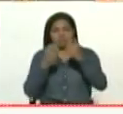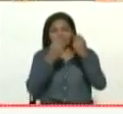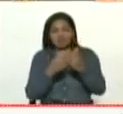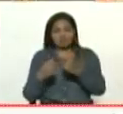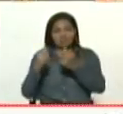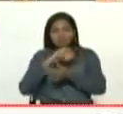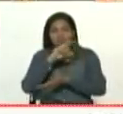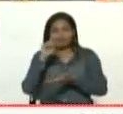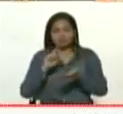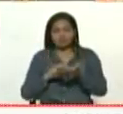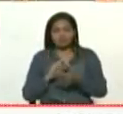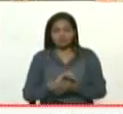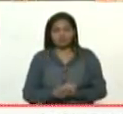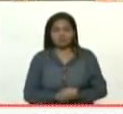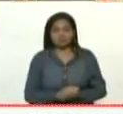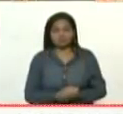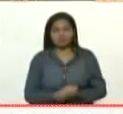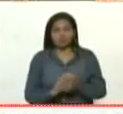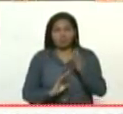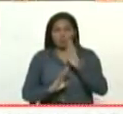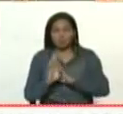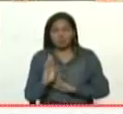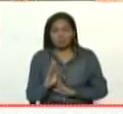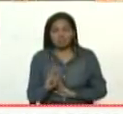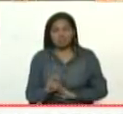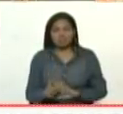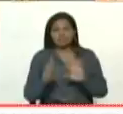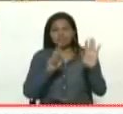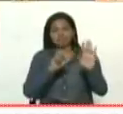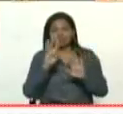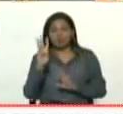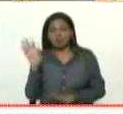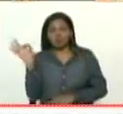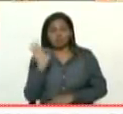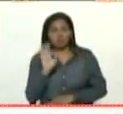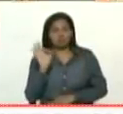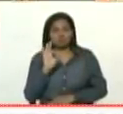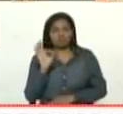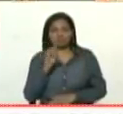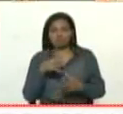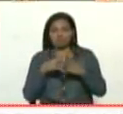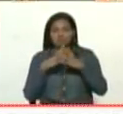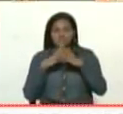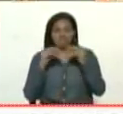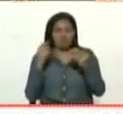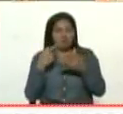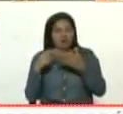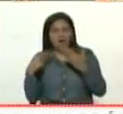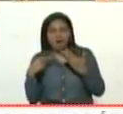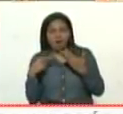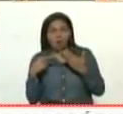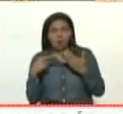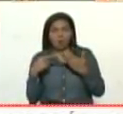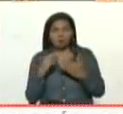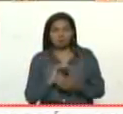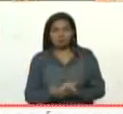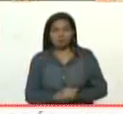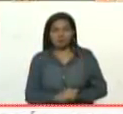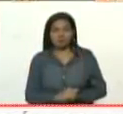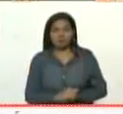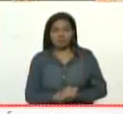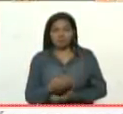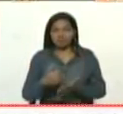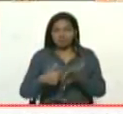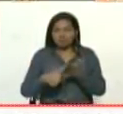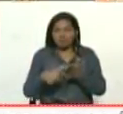nacional, con un crecimiento del 64% de los activos. A nivel de las captaciones,